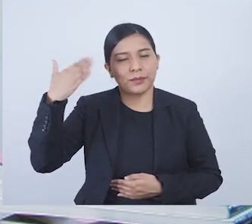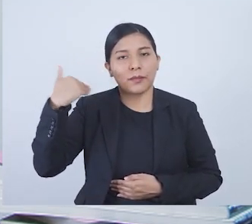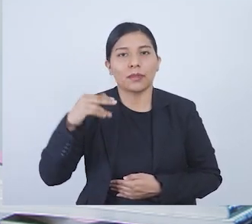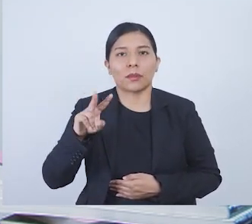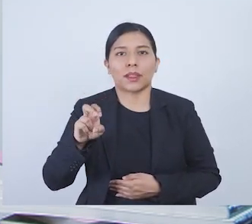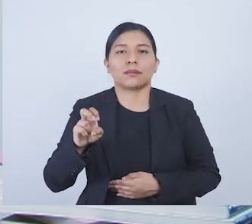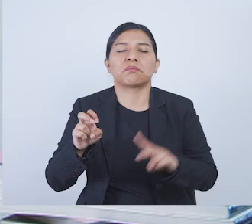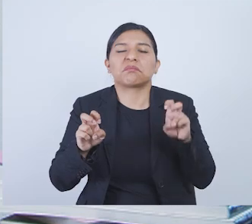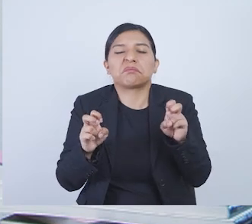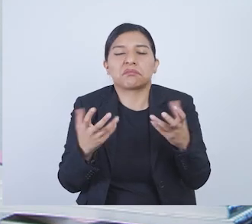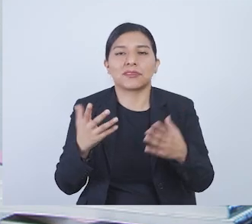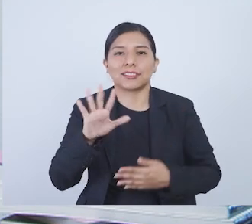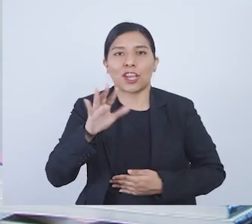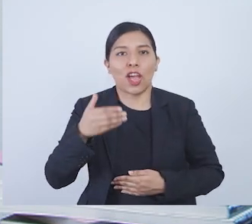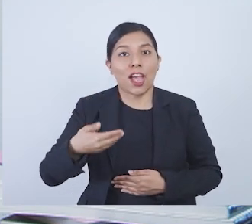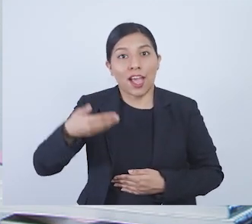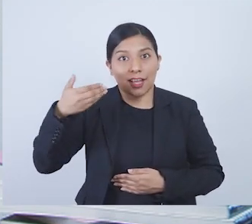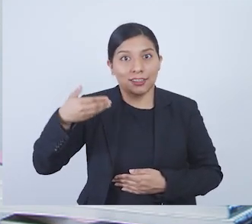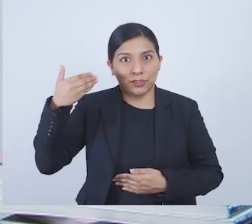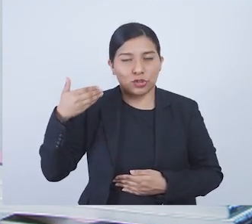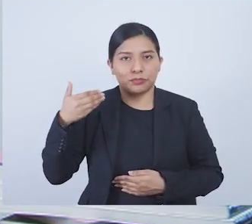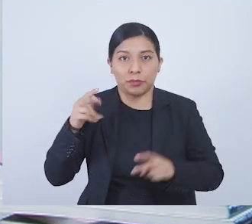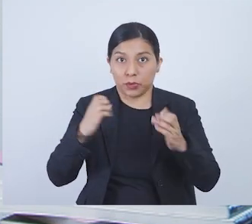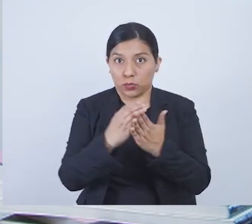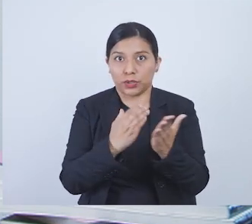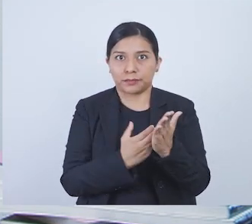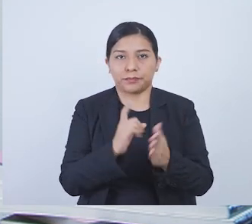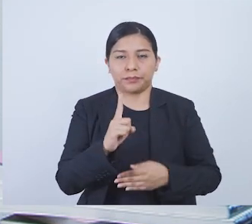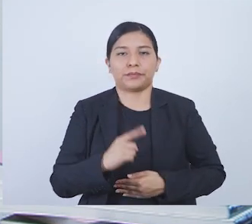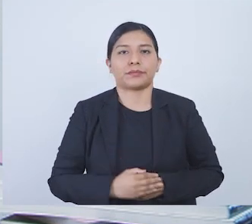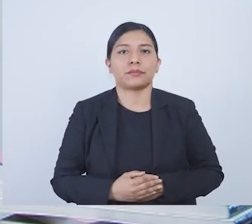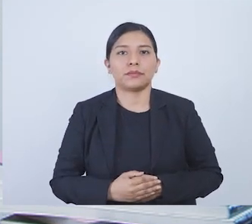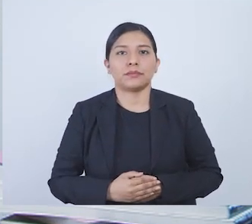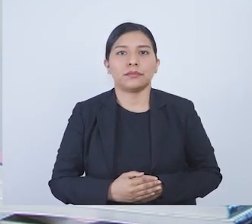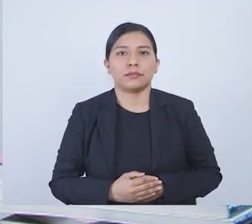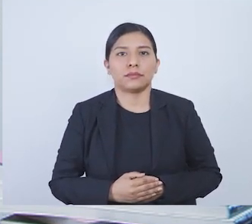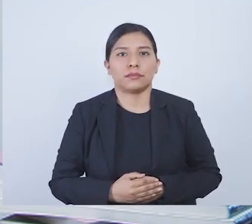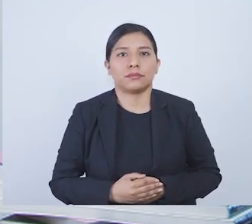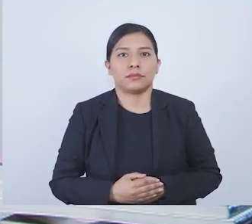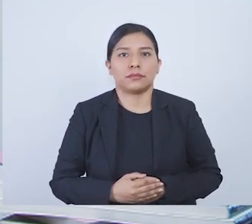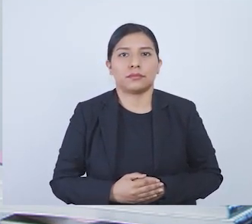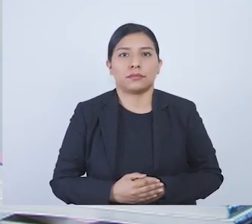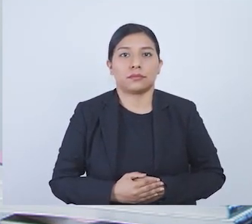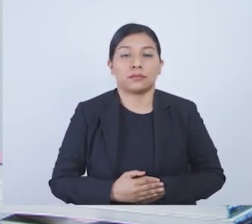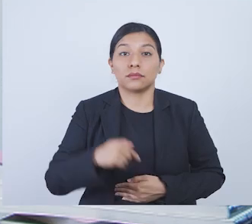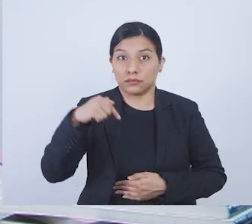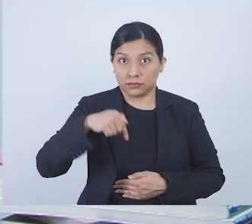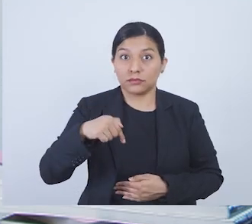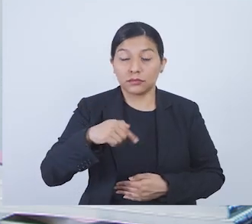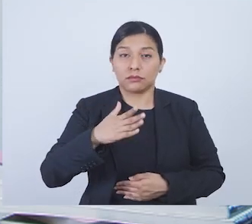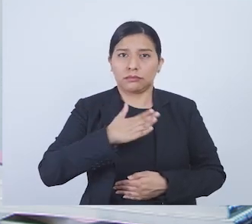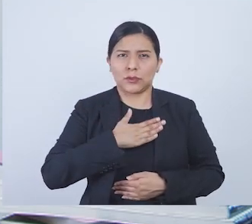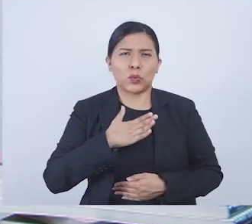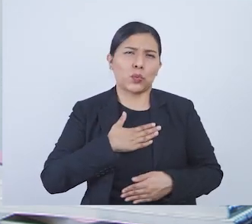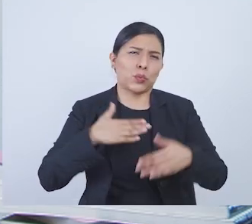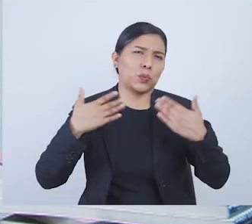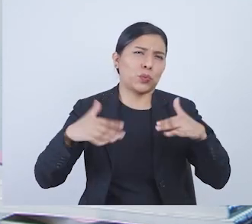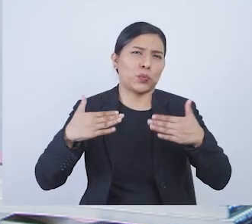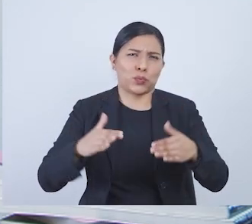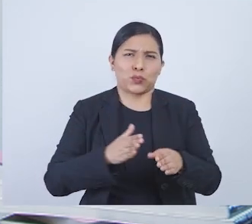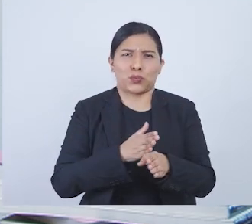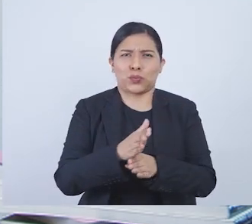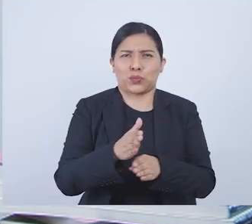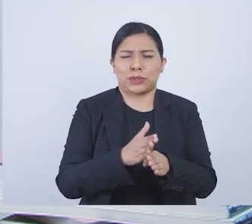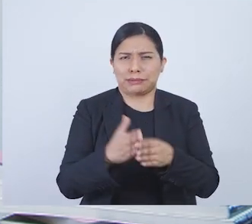últimos 5 años desde la parte curricular. Entre ellos, ahora hay una enorme cantidad de